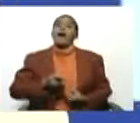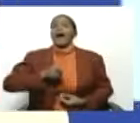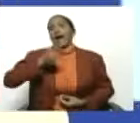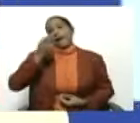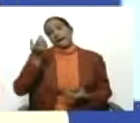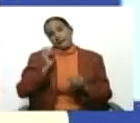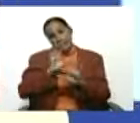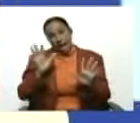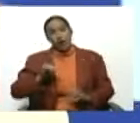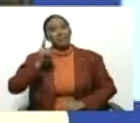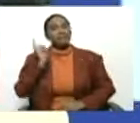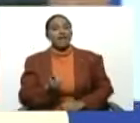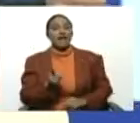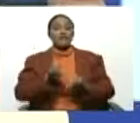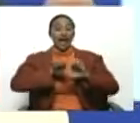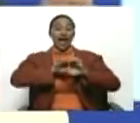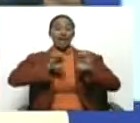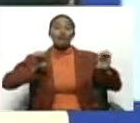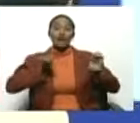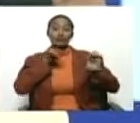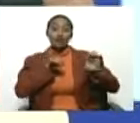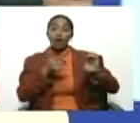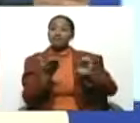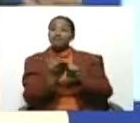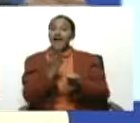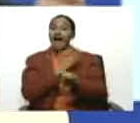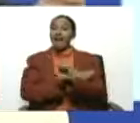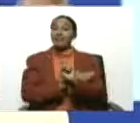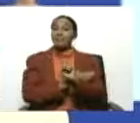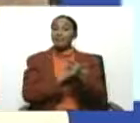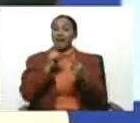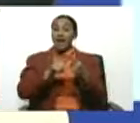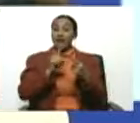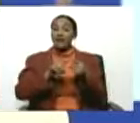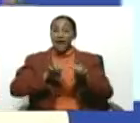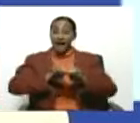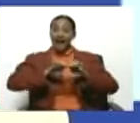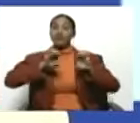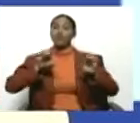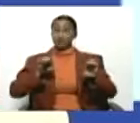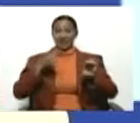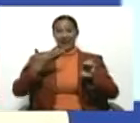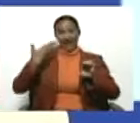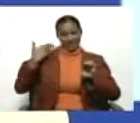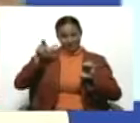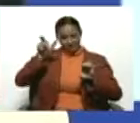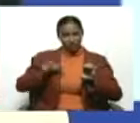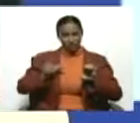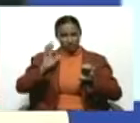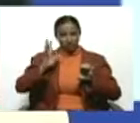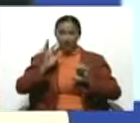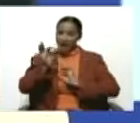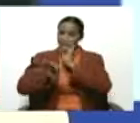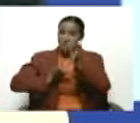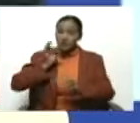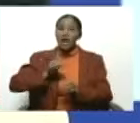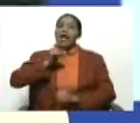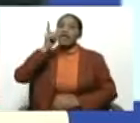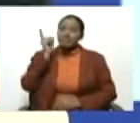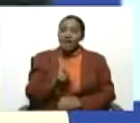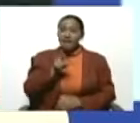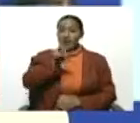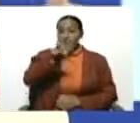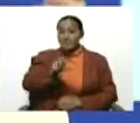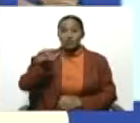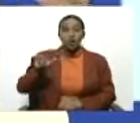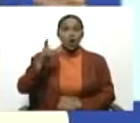Sax habló esta mañana sobre eso en algún momento tú tienes que hacer que tu gente tenga